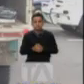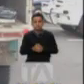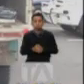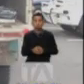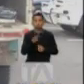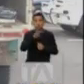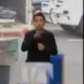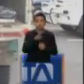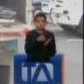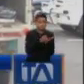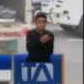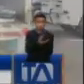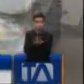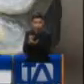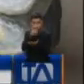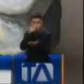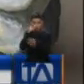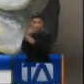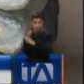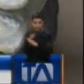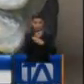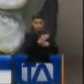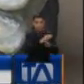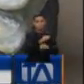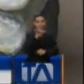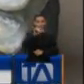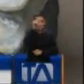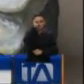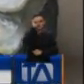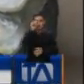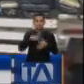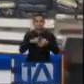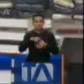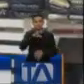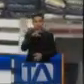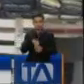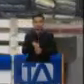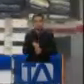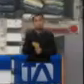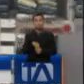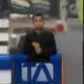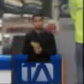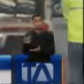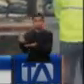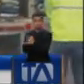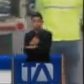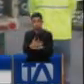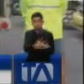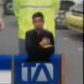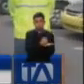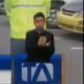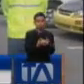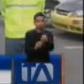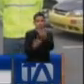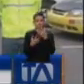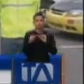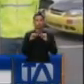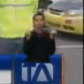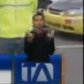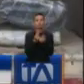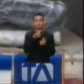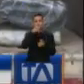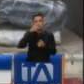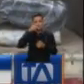Dos operativos antinarcóticos se registraron este fin de semana en Quito. Las incautaciones fueron informadas por la Unidad contra